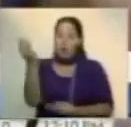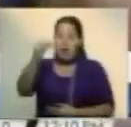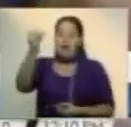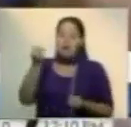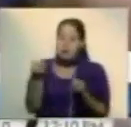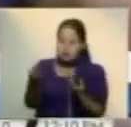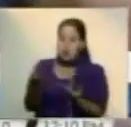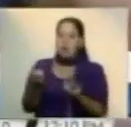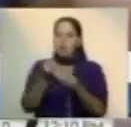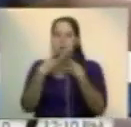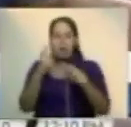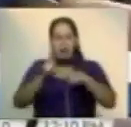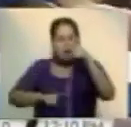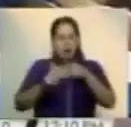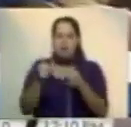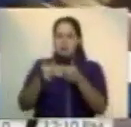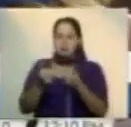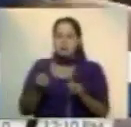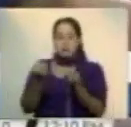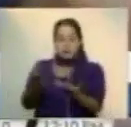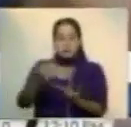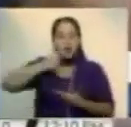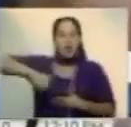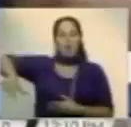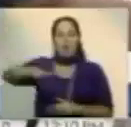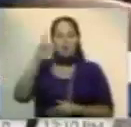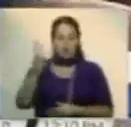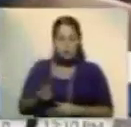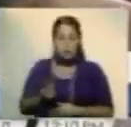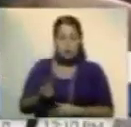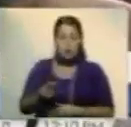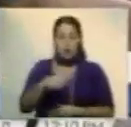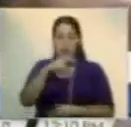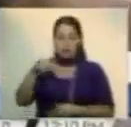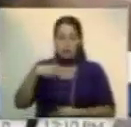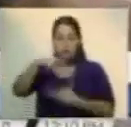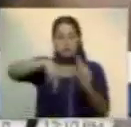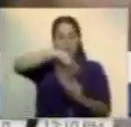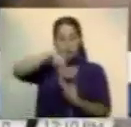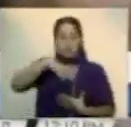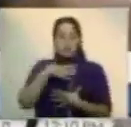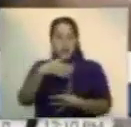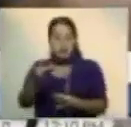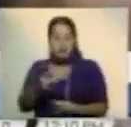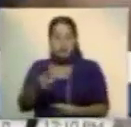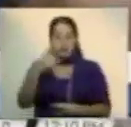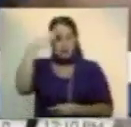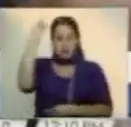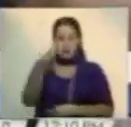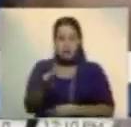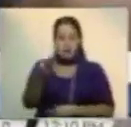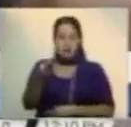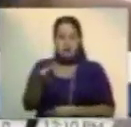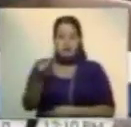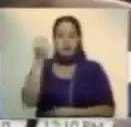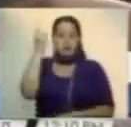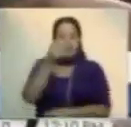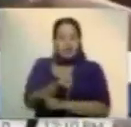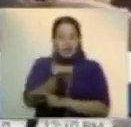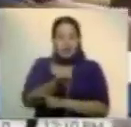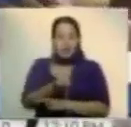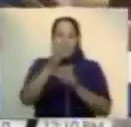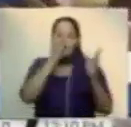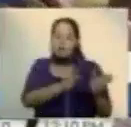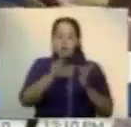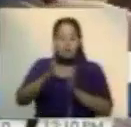del bienestar y de la dignidad del pueblo venezolano. Eso es lo que a nosotros como revolucionarios nos interesa. Y yo creo que las cosas hay que ponerlas en su